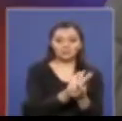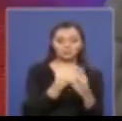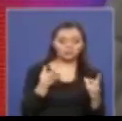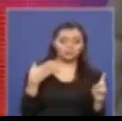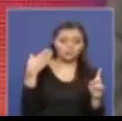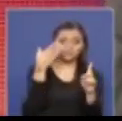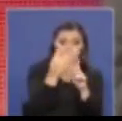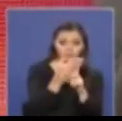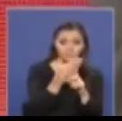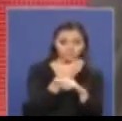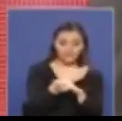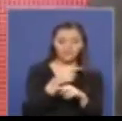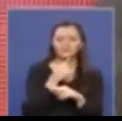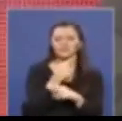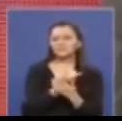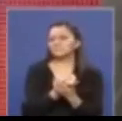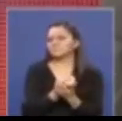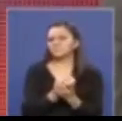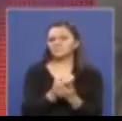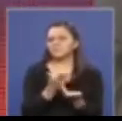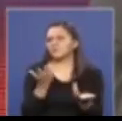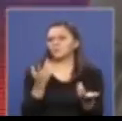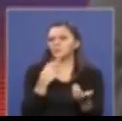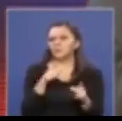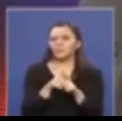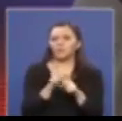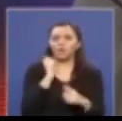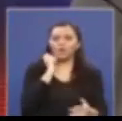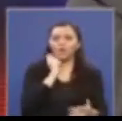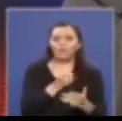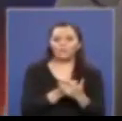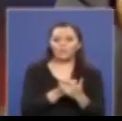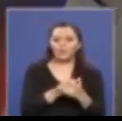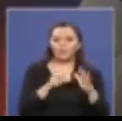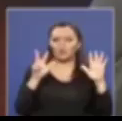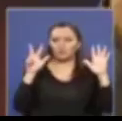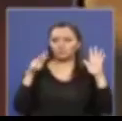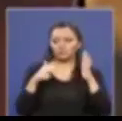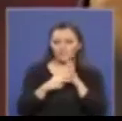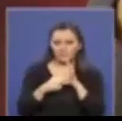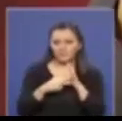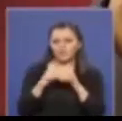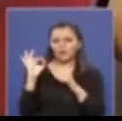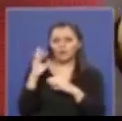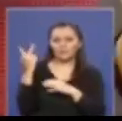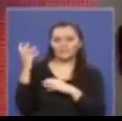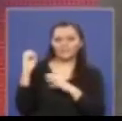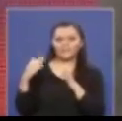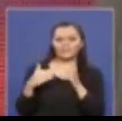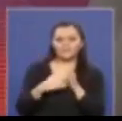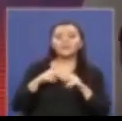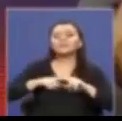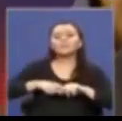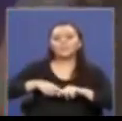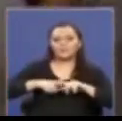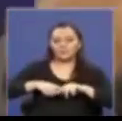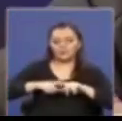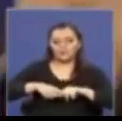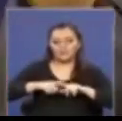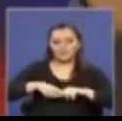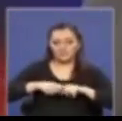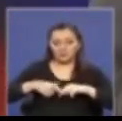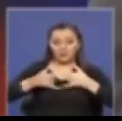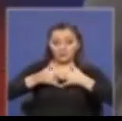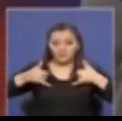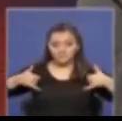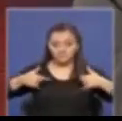monto, 20.000, algo más, ya les voy a explicar eso, 8.000, 20.000, de acuerdo al tamaño del comerciante, todo esto